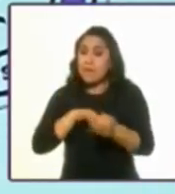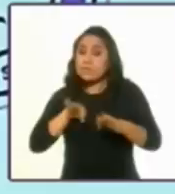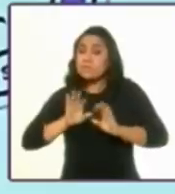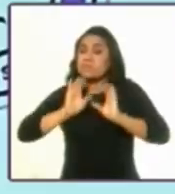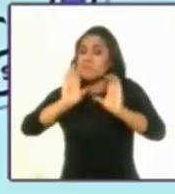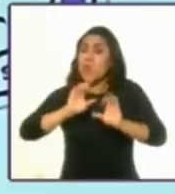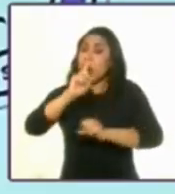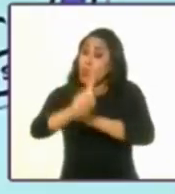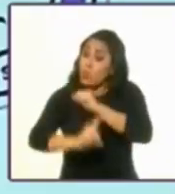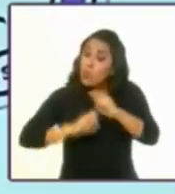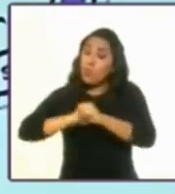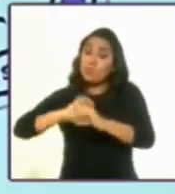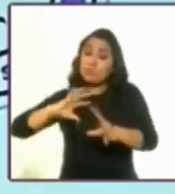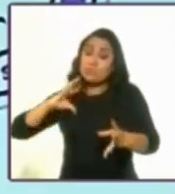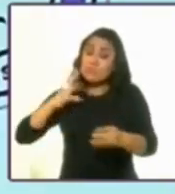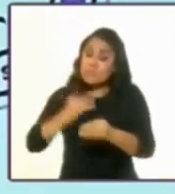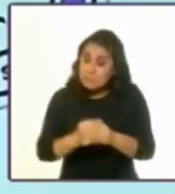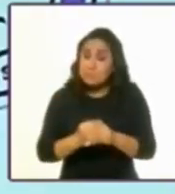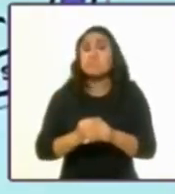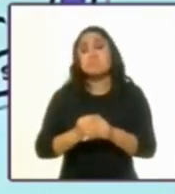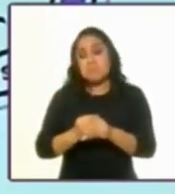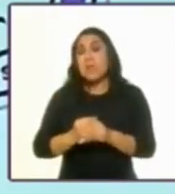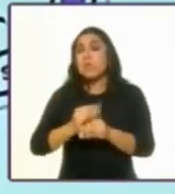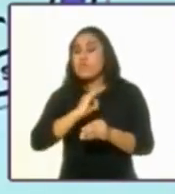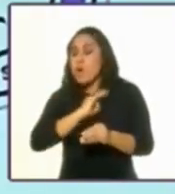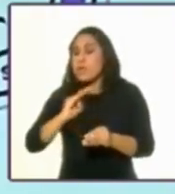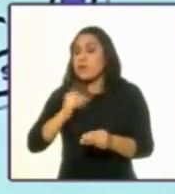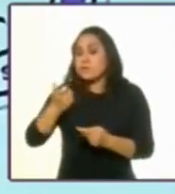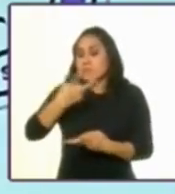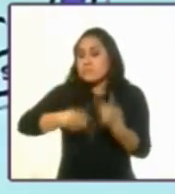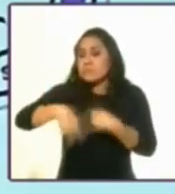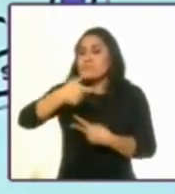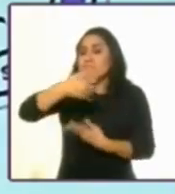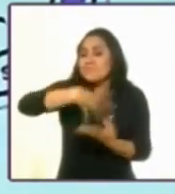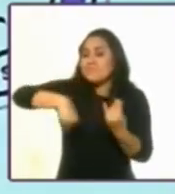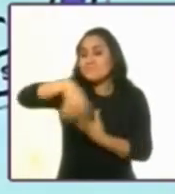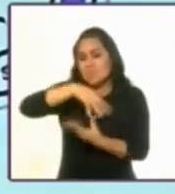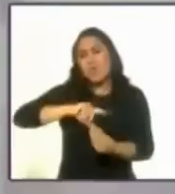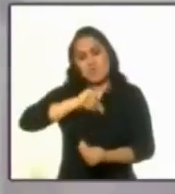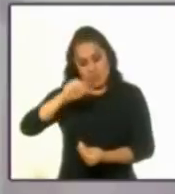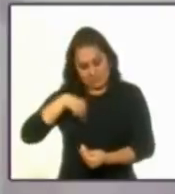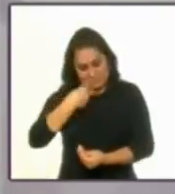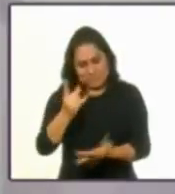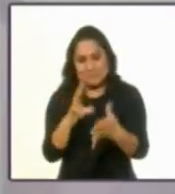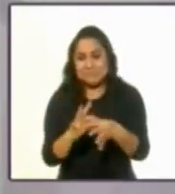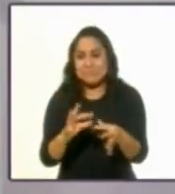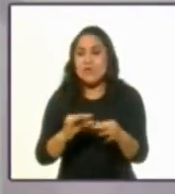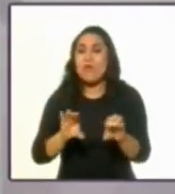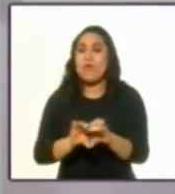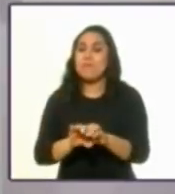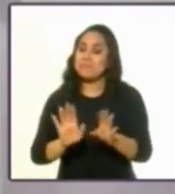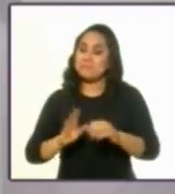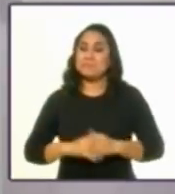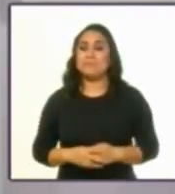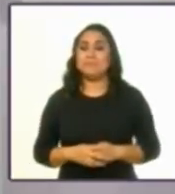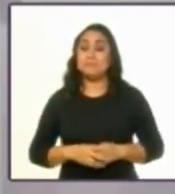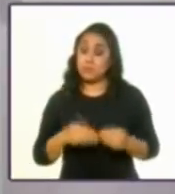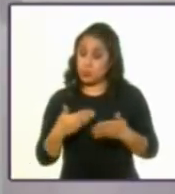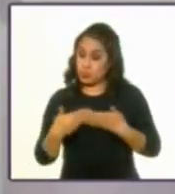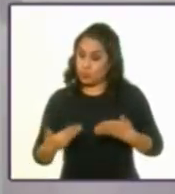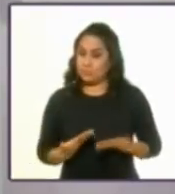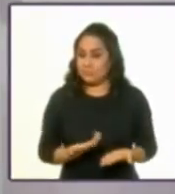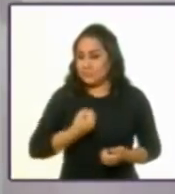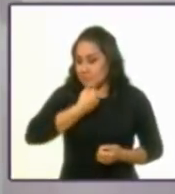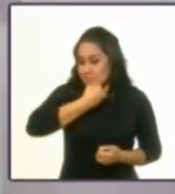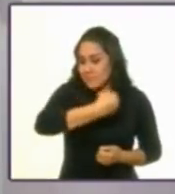anuales que generarán y detonaran un crecimiento económico ya les explicaré cómo tiene ahora la voz